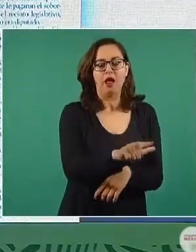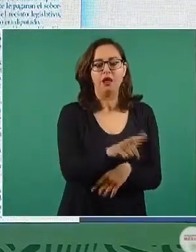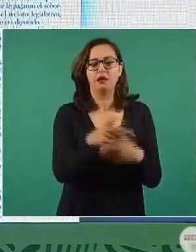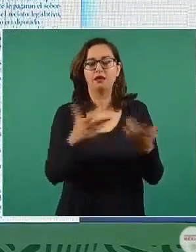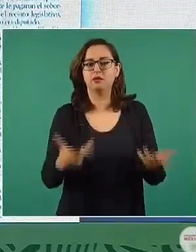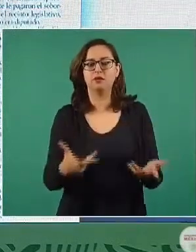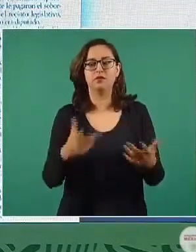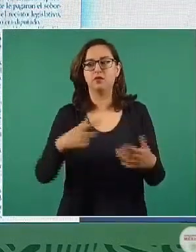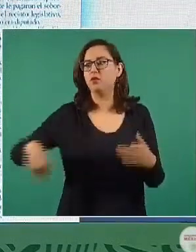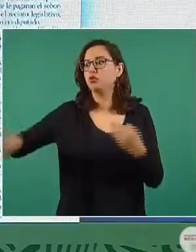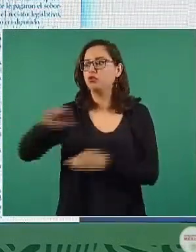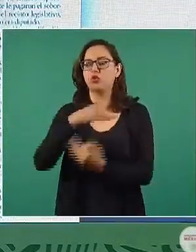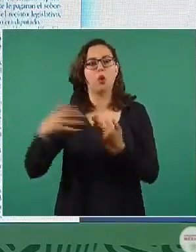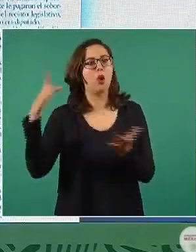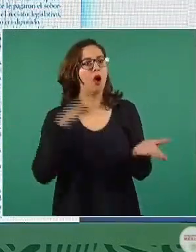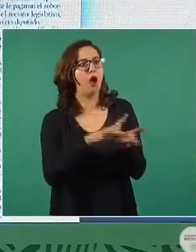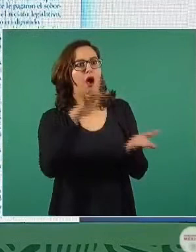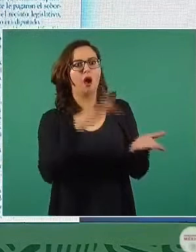Desaparece,